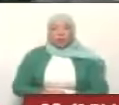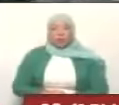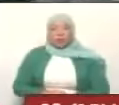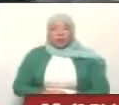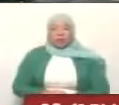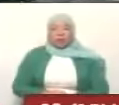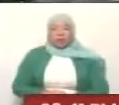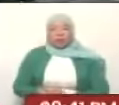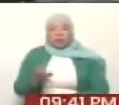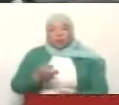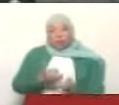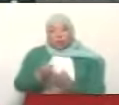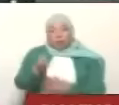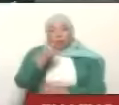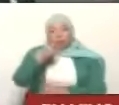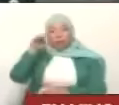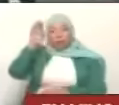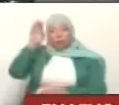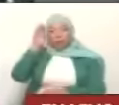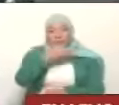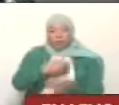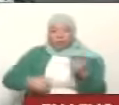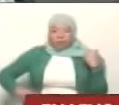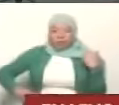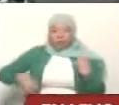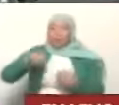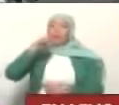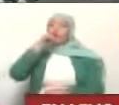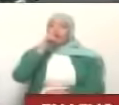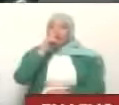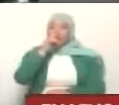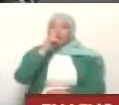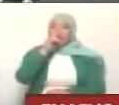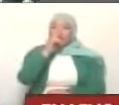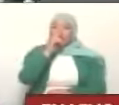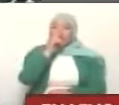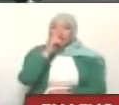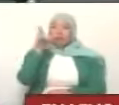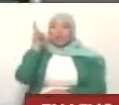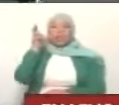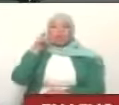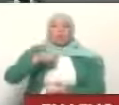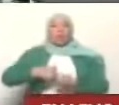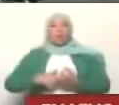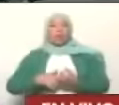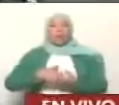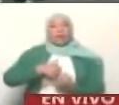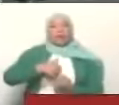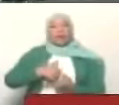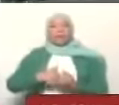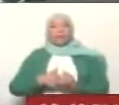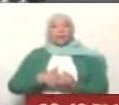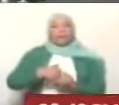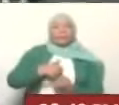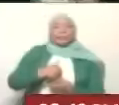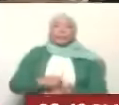conductor eterno del futuro, con él le aseguro que seremos felices y nada.